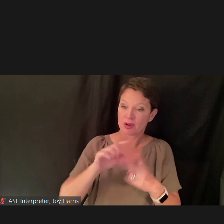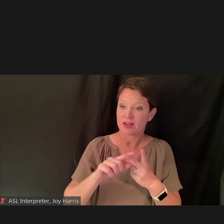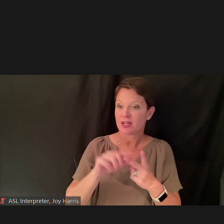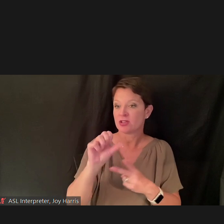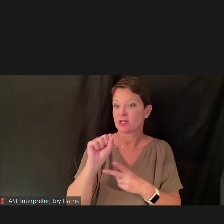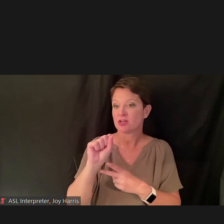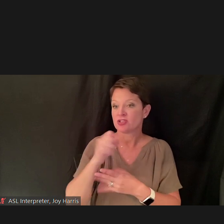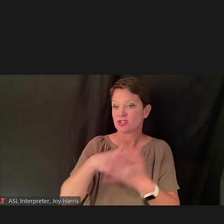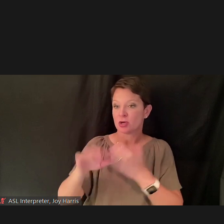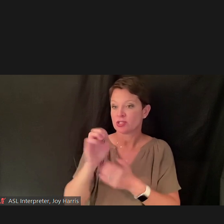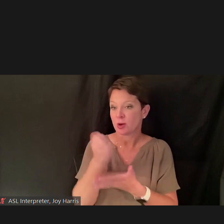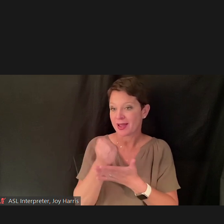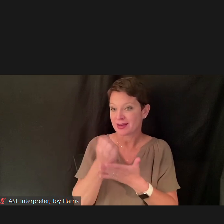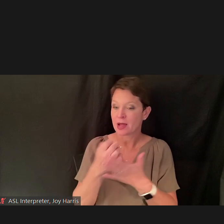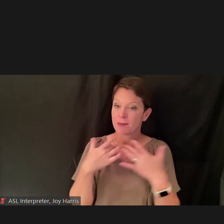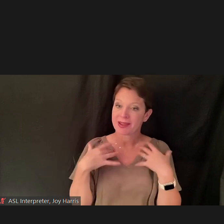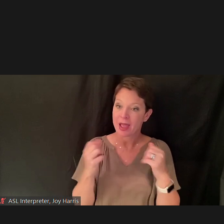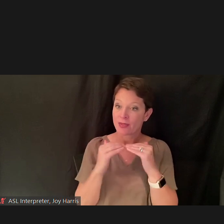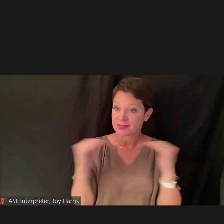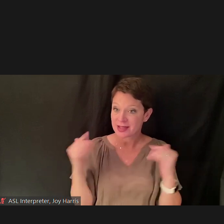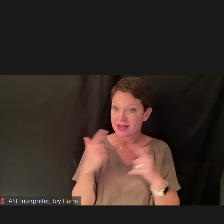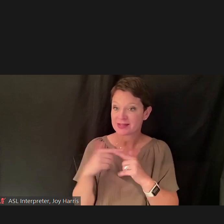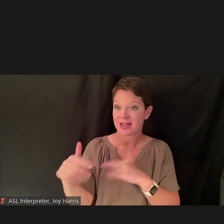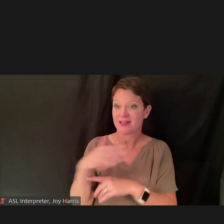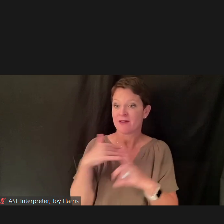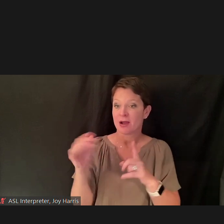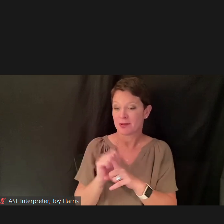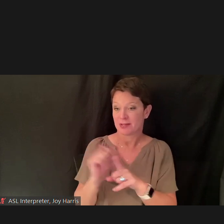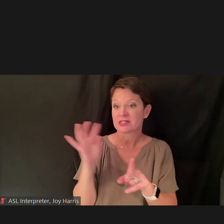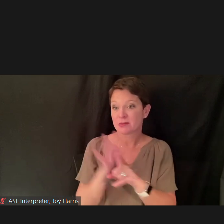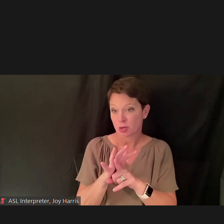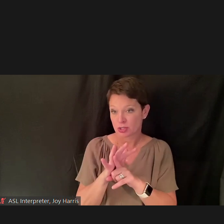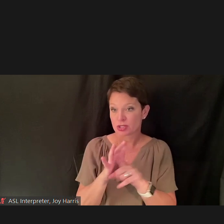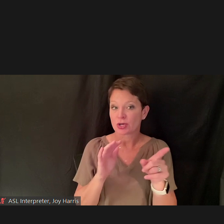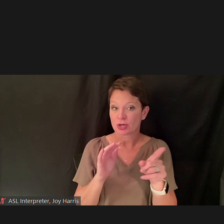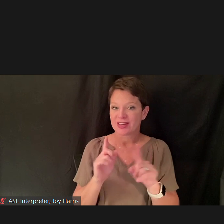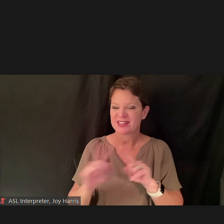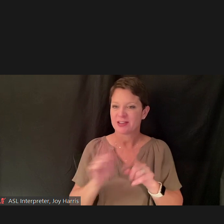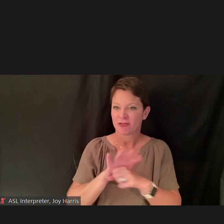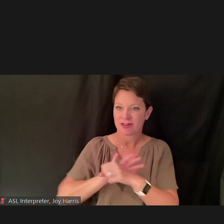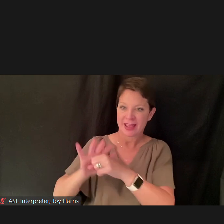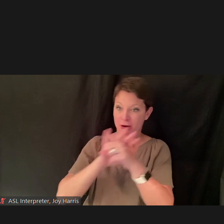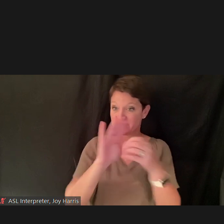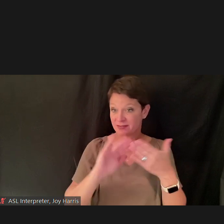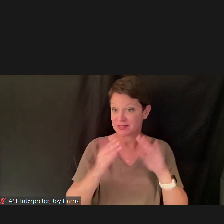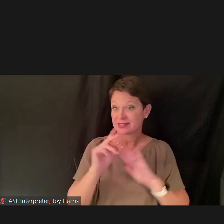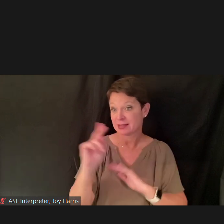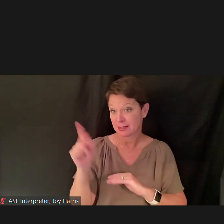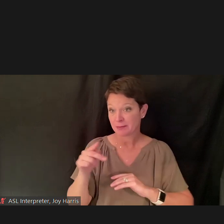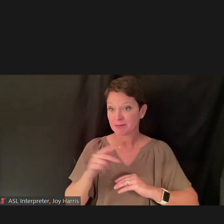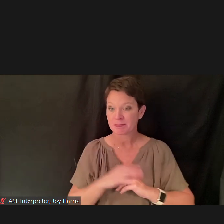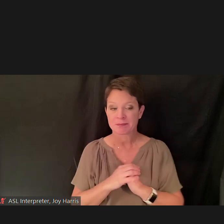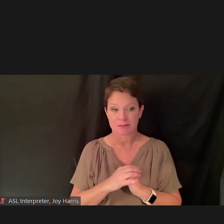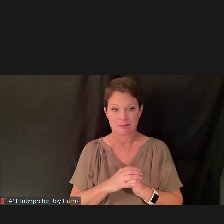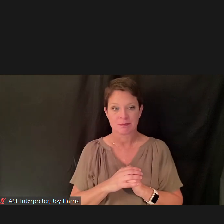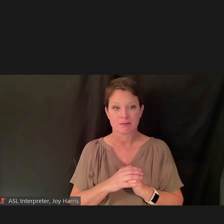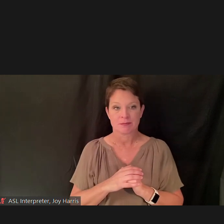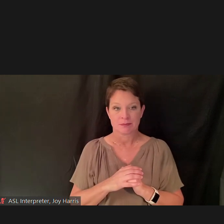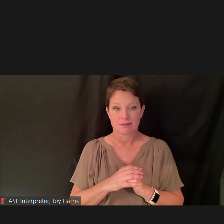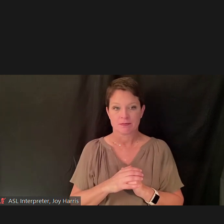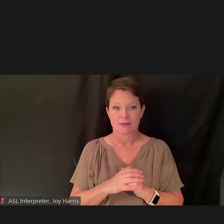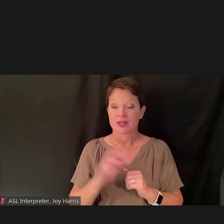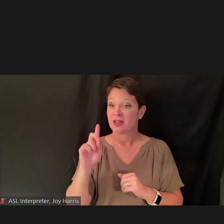Lista los factores demográficos, socioeconómicos, condiciones de salud y exposición al medio